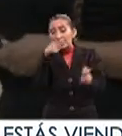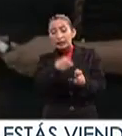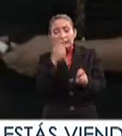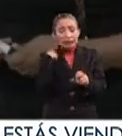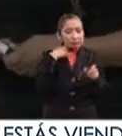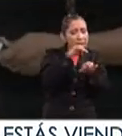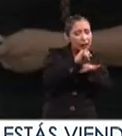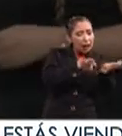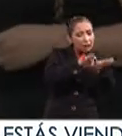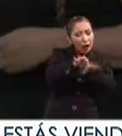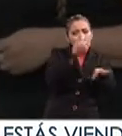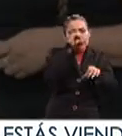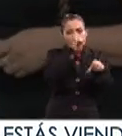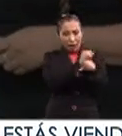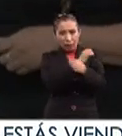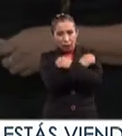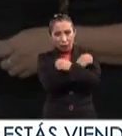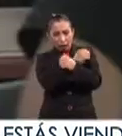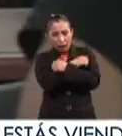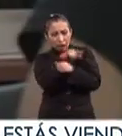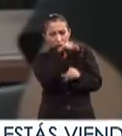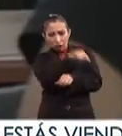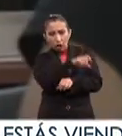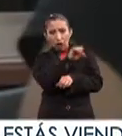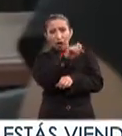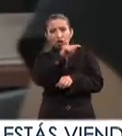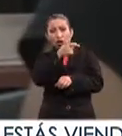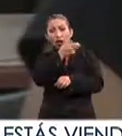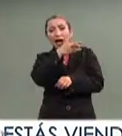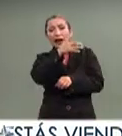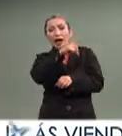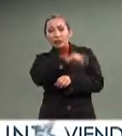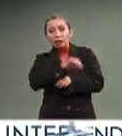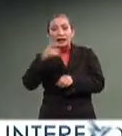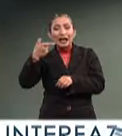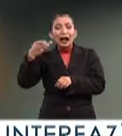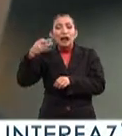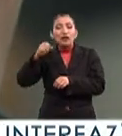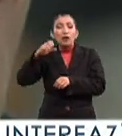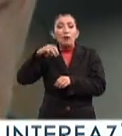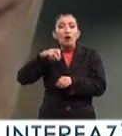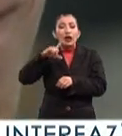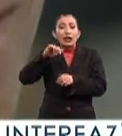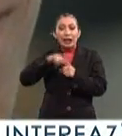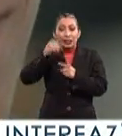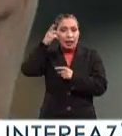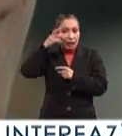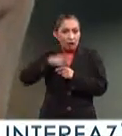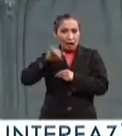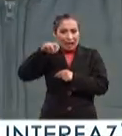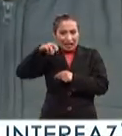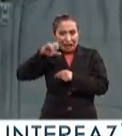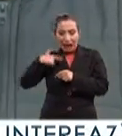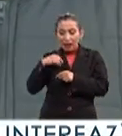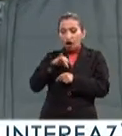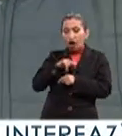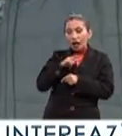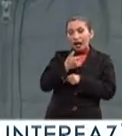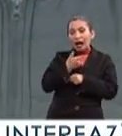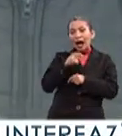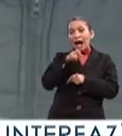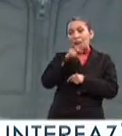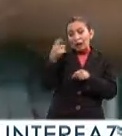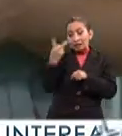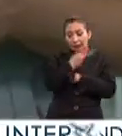resultado del trabajo entre el secretario de Educación Pública, Otto Granados, Gerardo Molina Álvarez, director del INEA, y Jorge